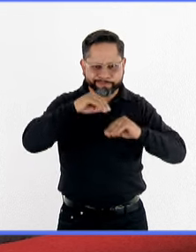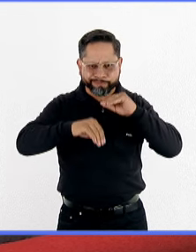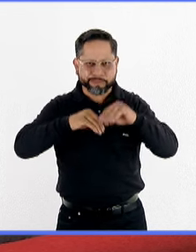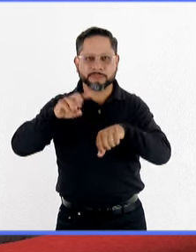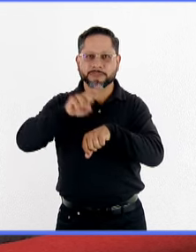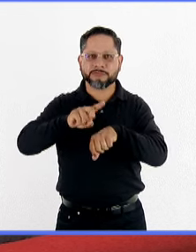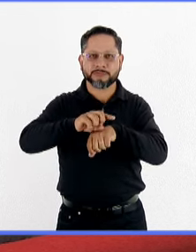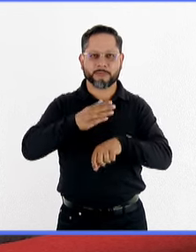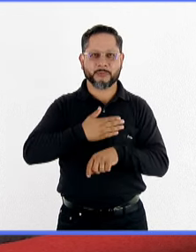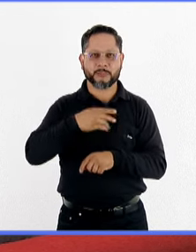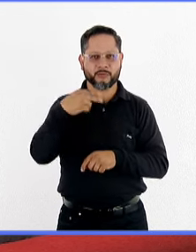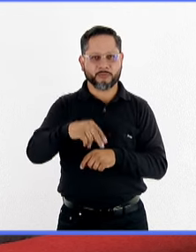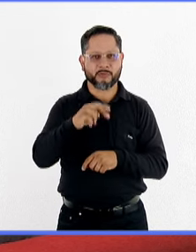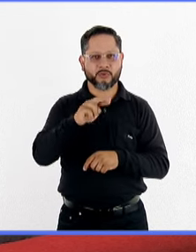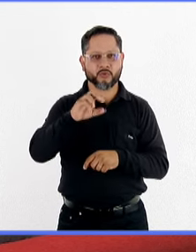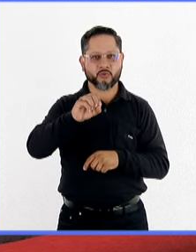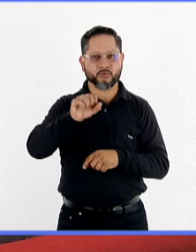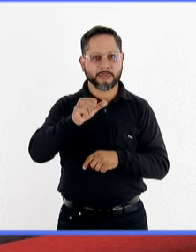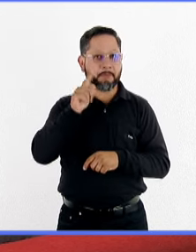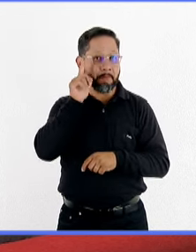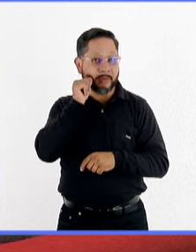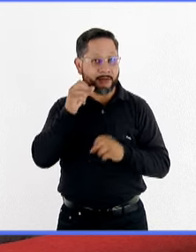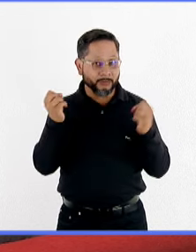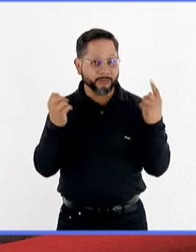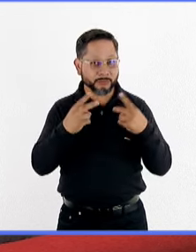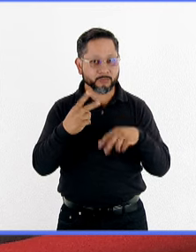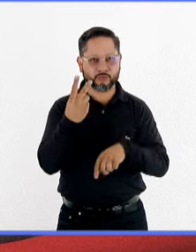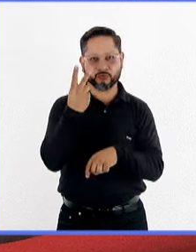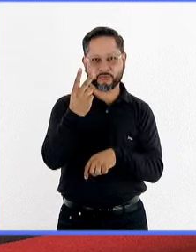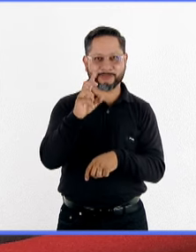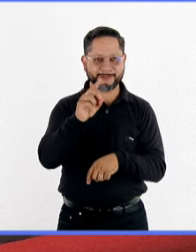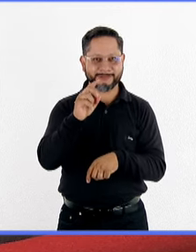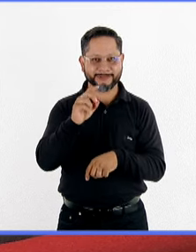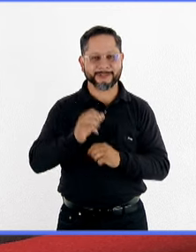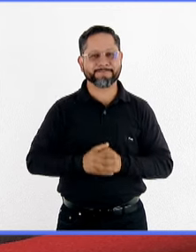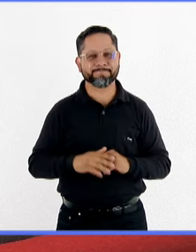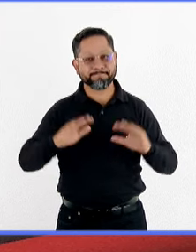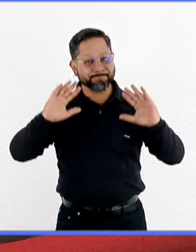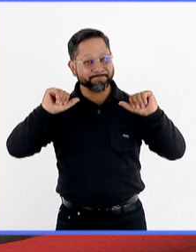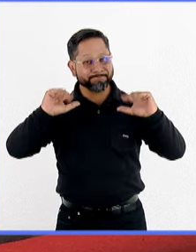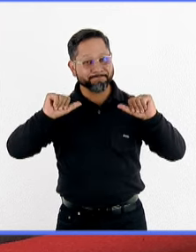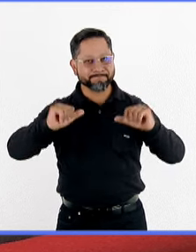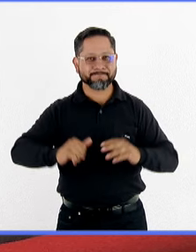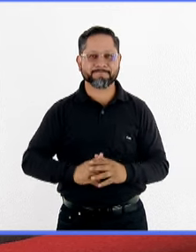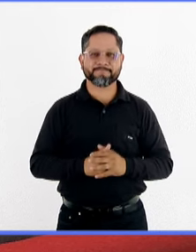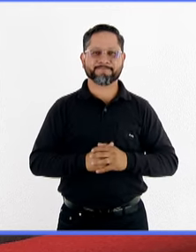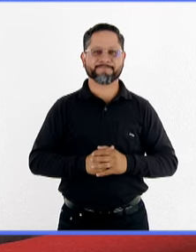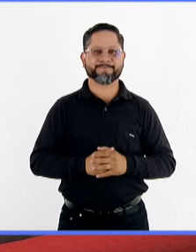día. Mi nombre es Rosa Brizuela y nos vemos aquí mañana, 2:30 de la tarde en TV UNAM. Adiós.